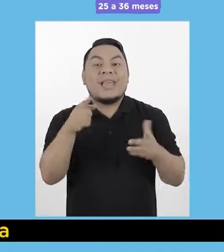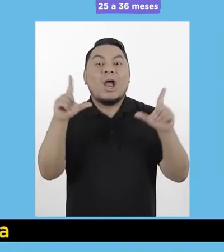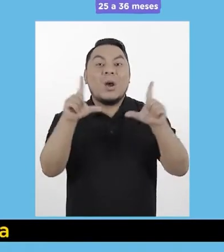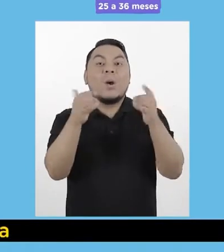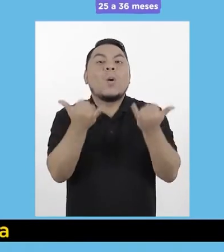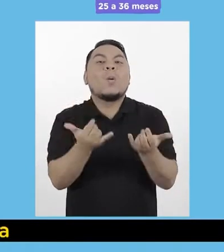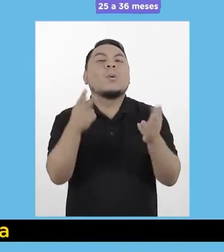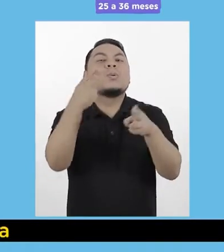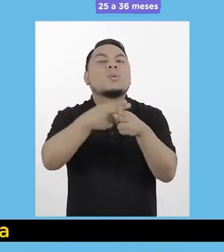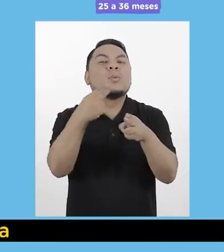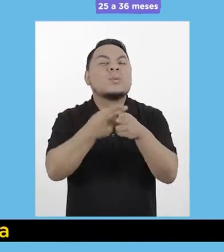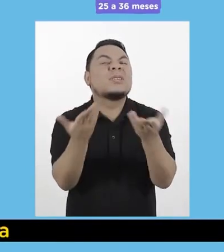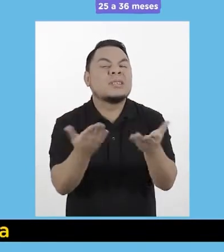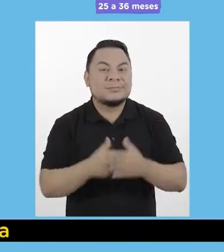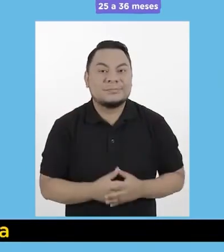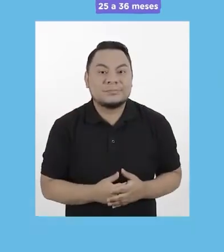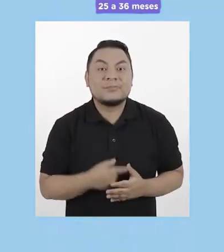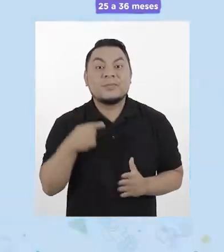el programa se llama